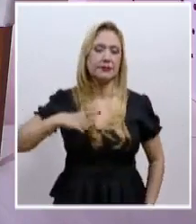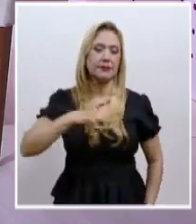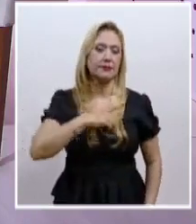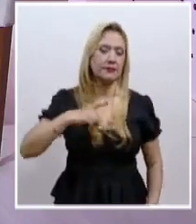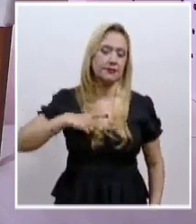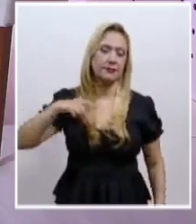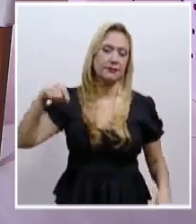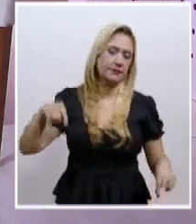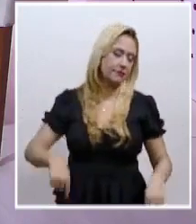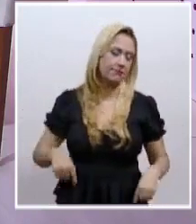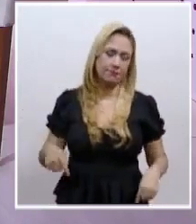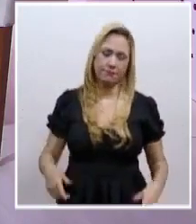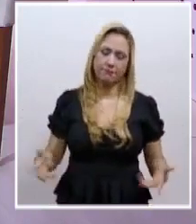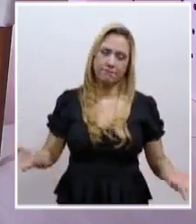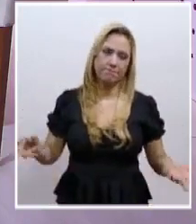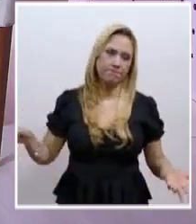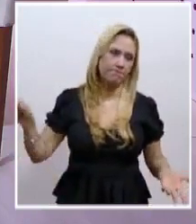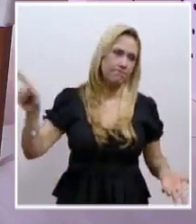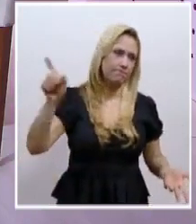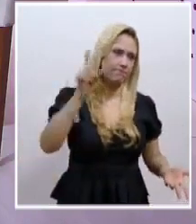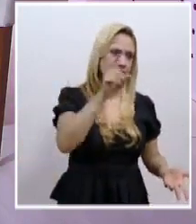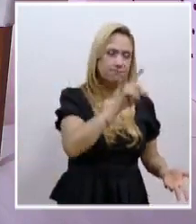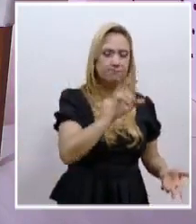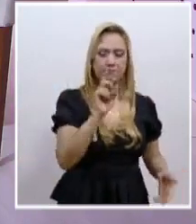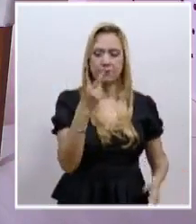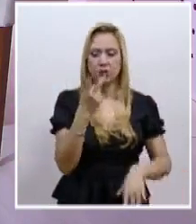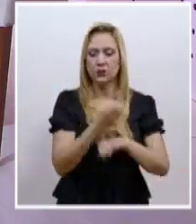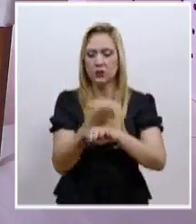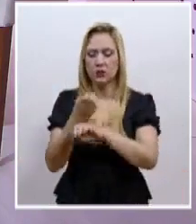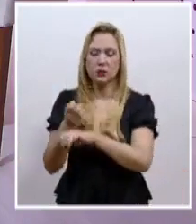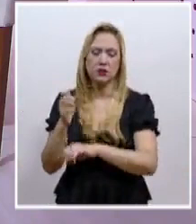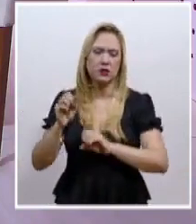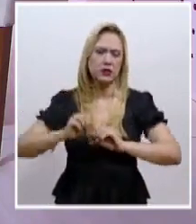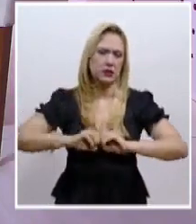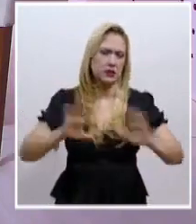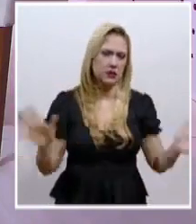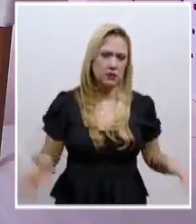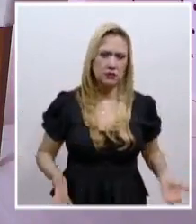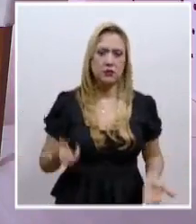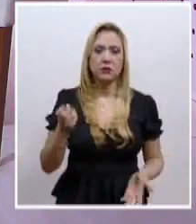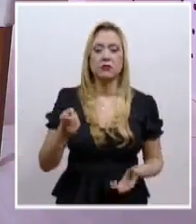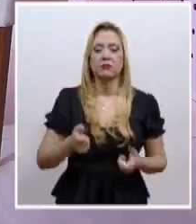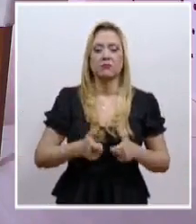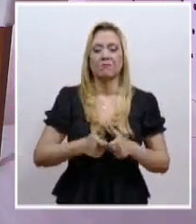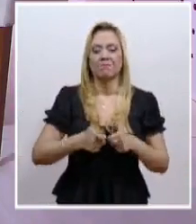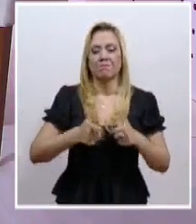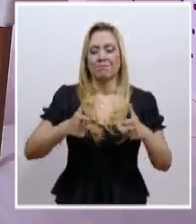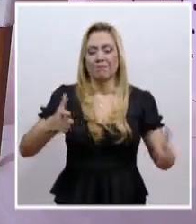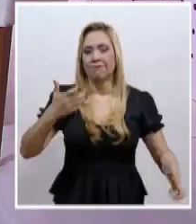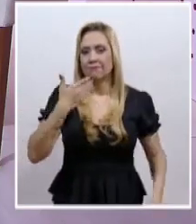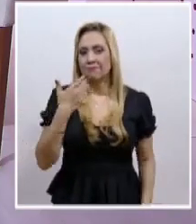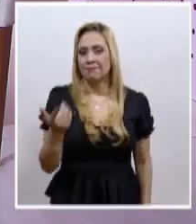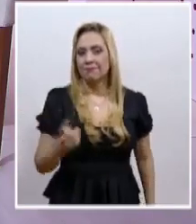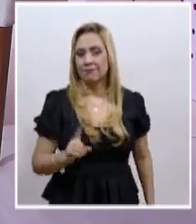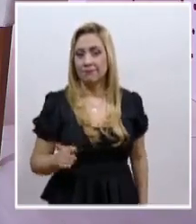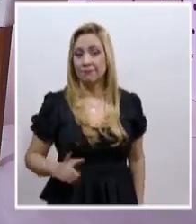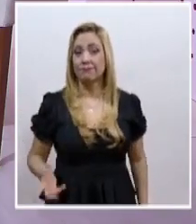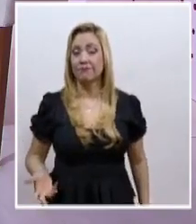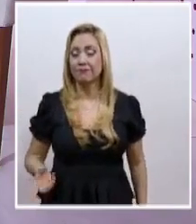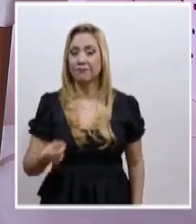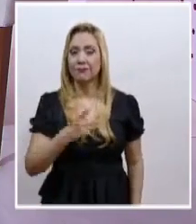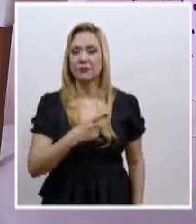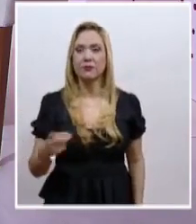endeudamiento que típicamente tienen todos los estados, que es otra forma de obtener recursos, pero que ha ido creciendo. Nuestra proporción